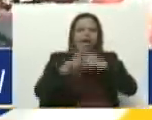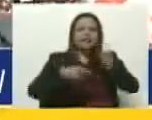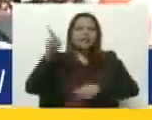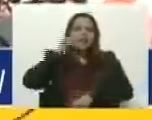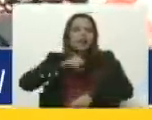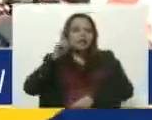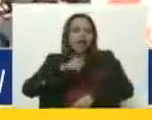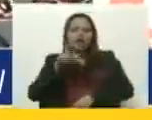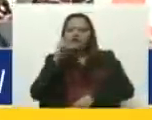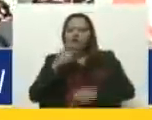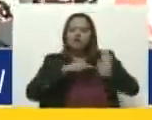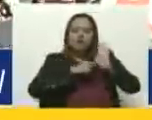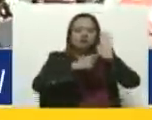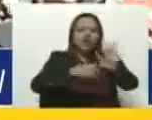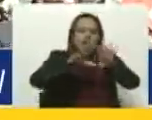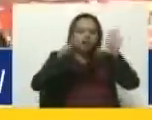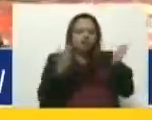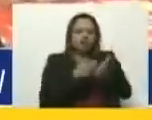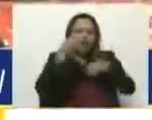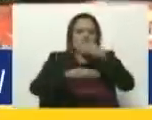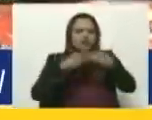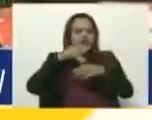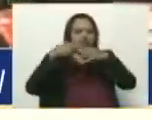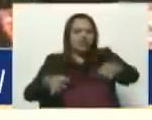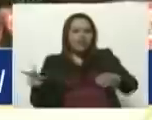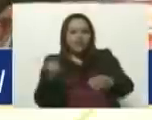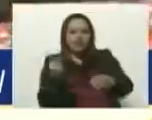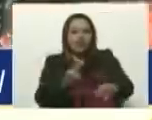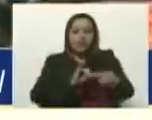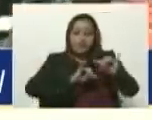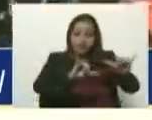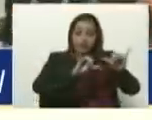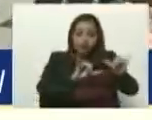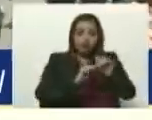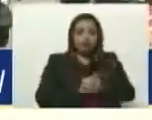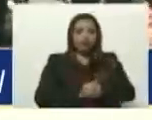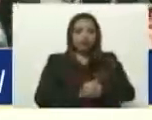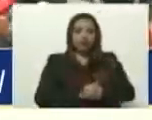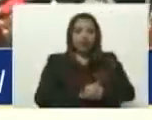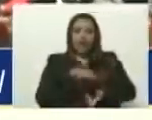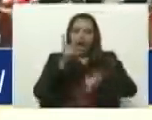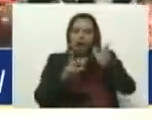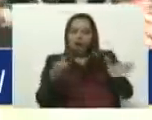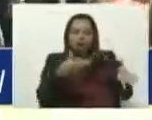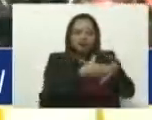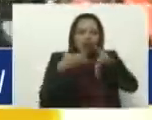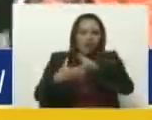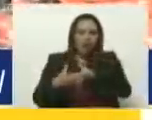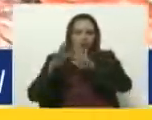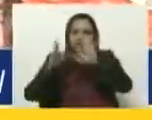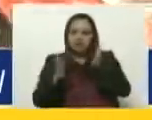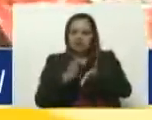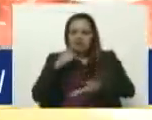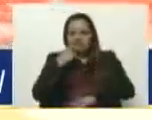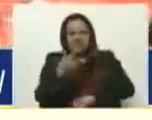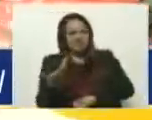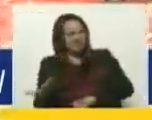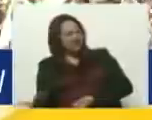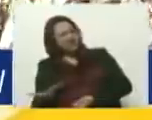mundo vea lo que en verdaderamente ocurre en venezuela por eso hay sectores del mundo que no se aplican